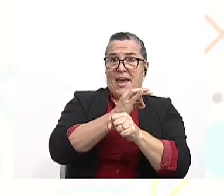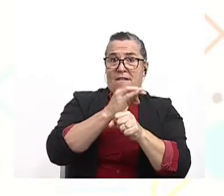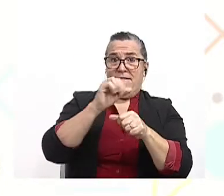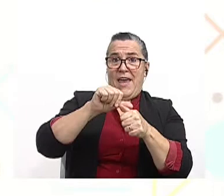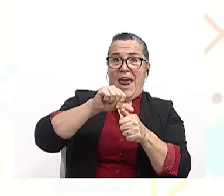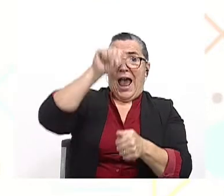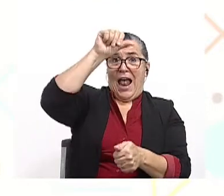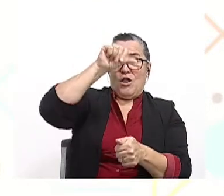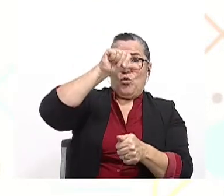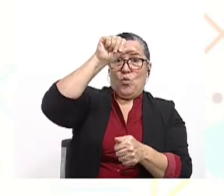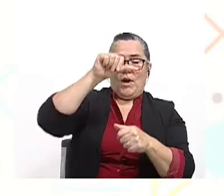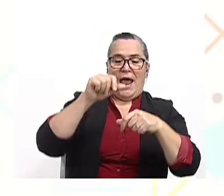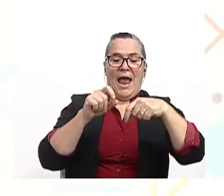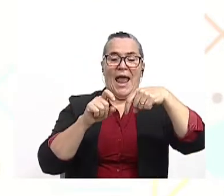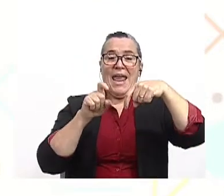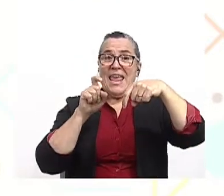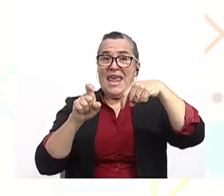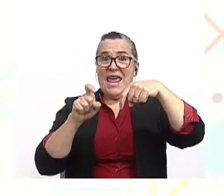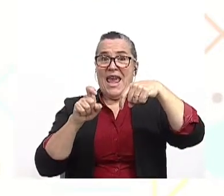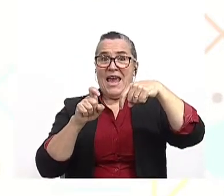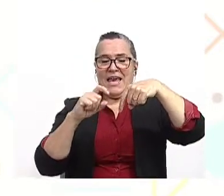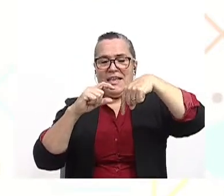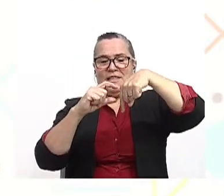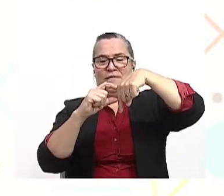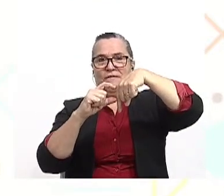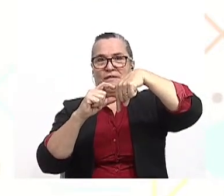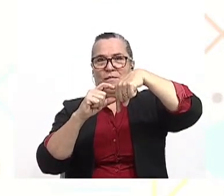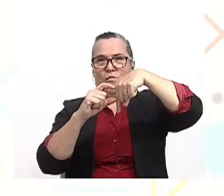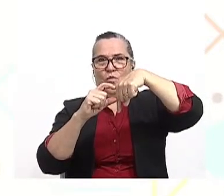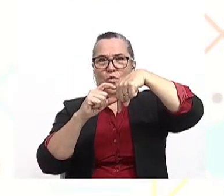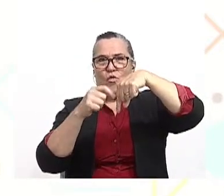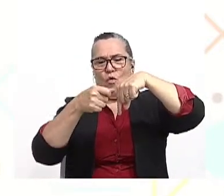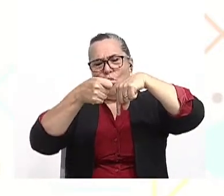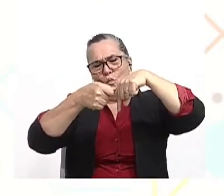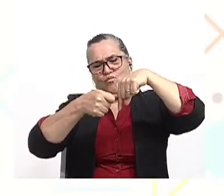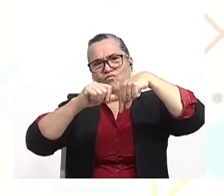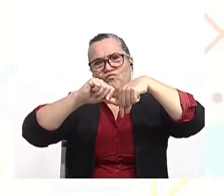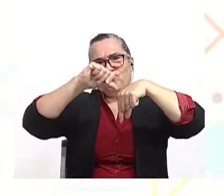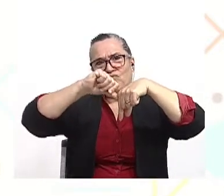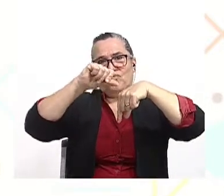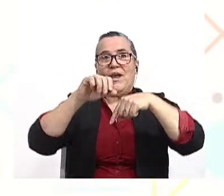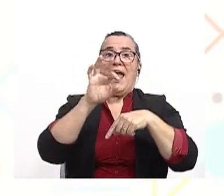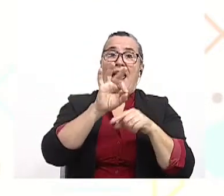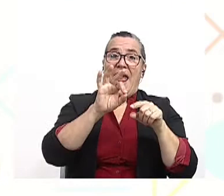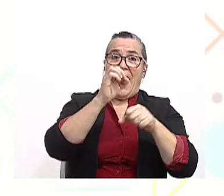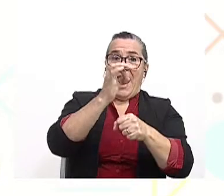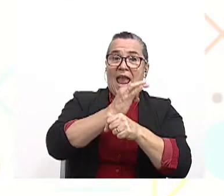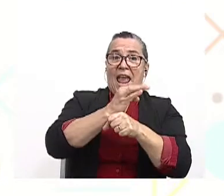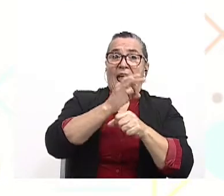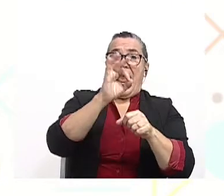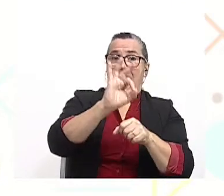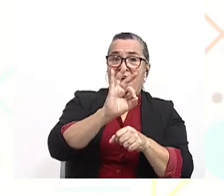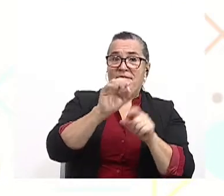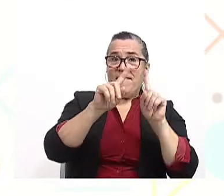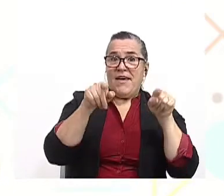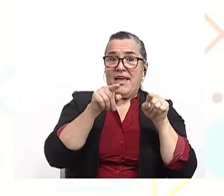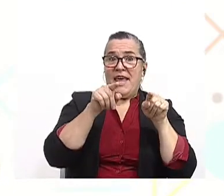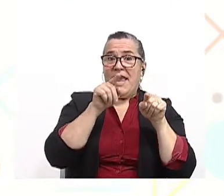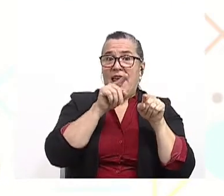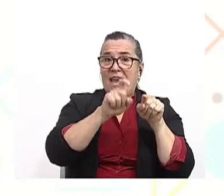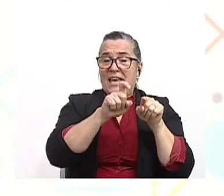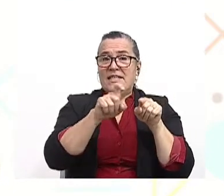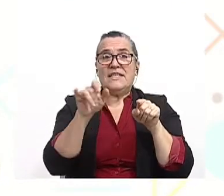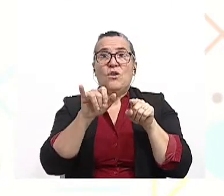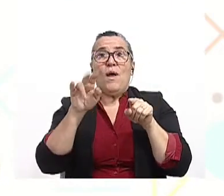va a representar la medida del fémur. Observemos la función, la podemos definir como f de x igual a